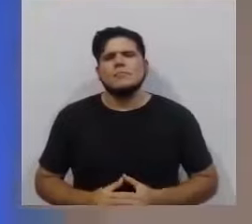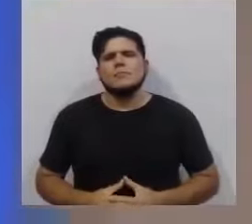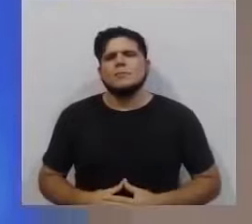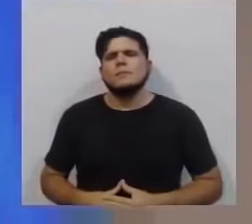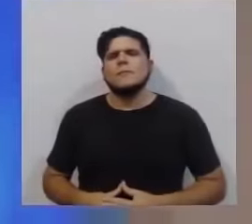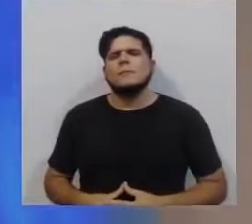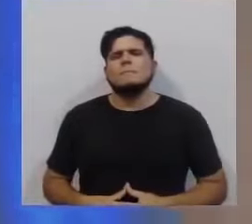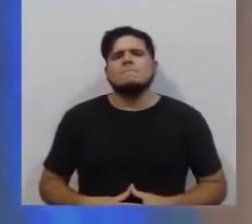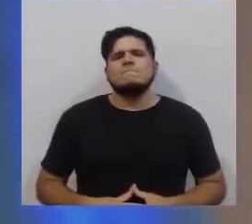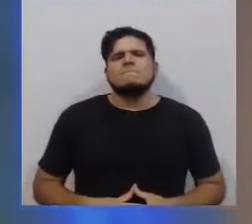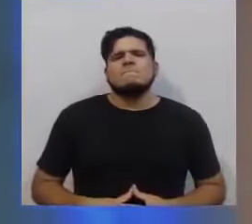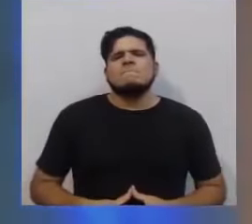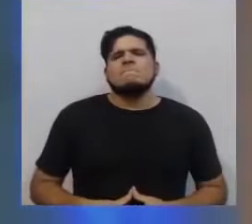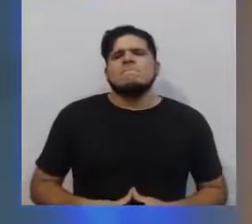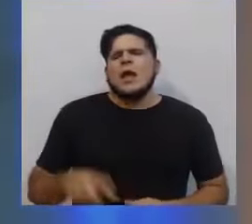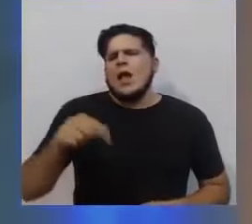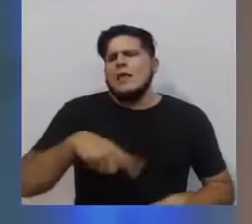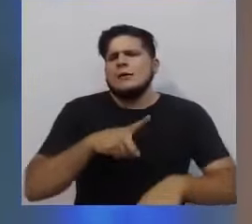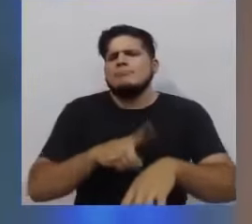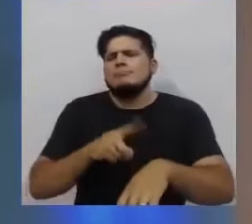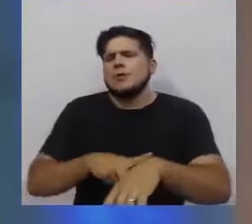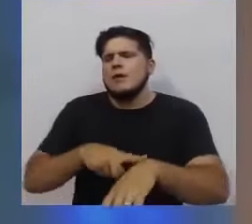hay alguien que necesita paz